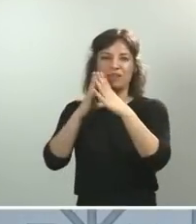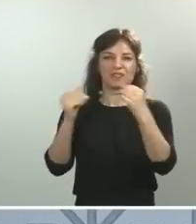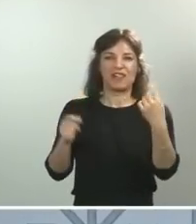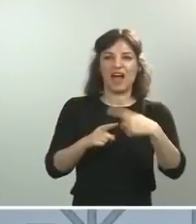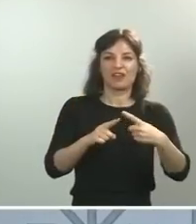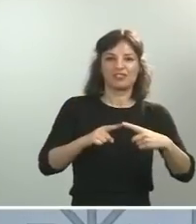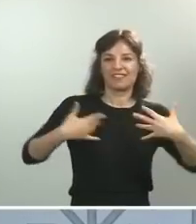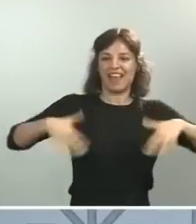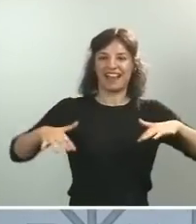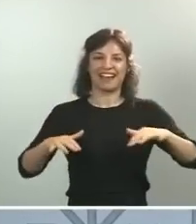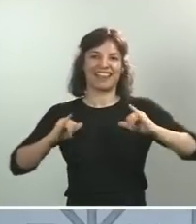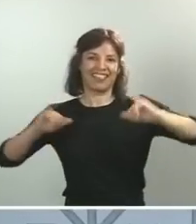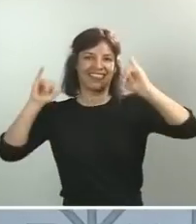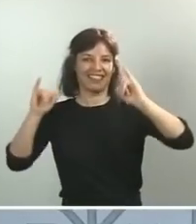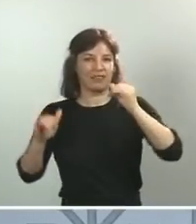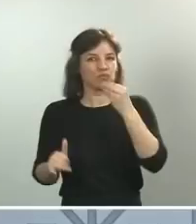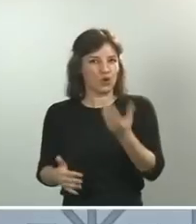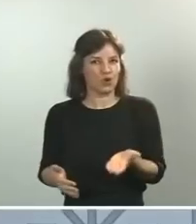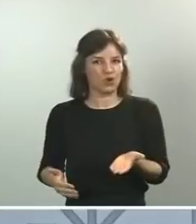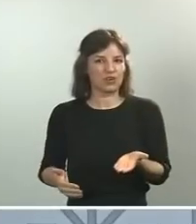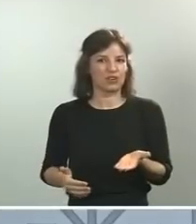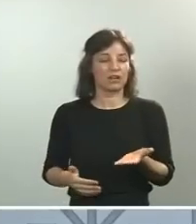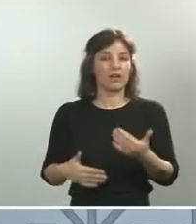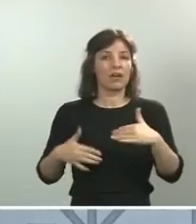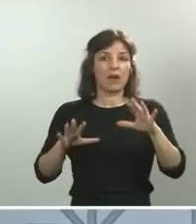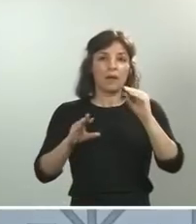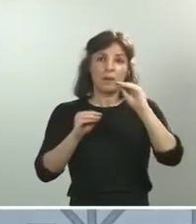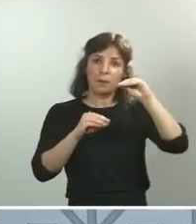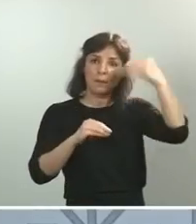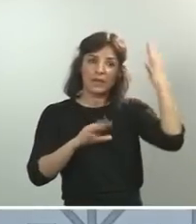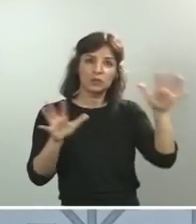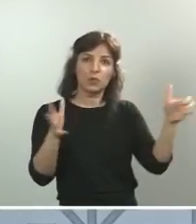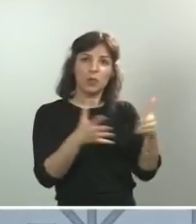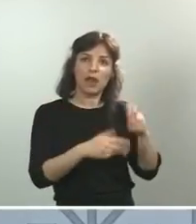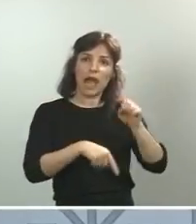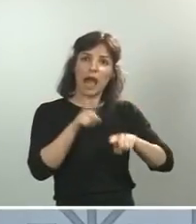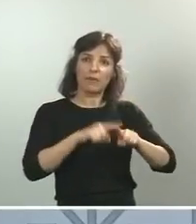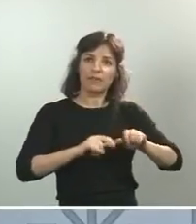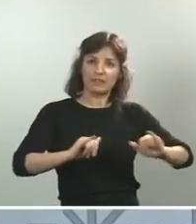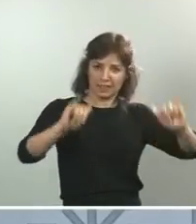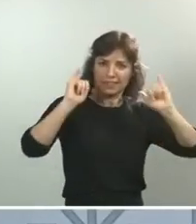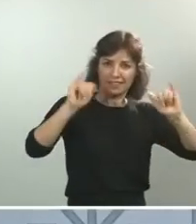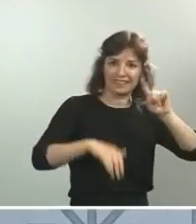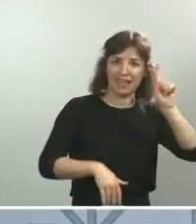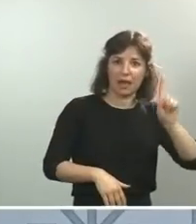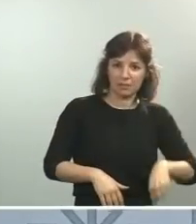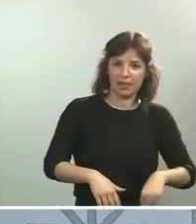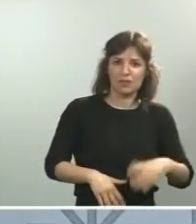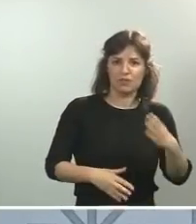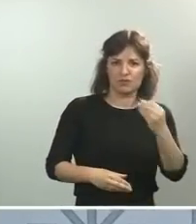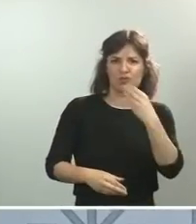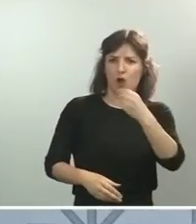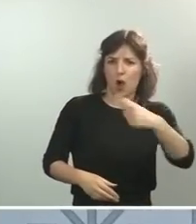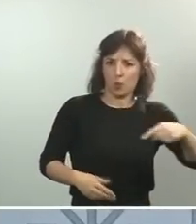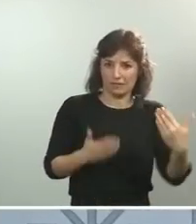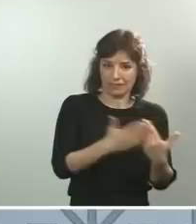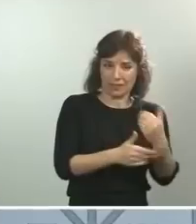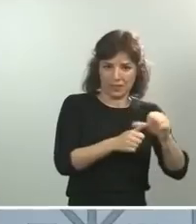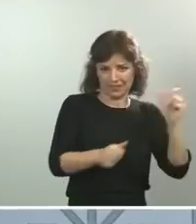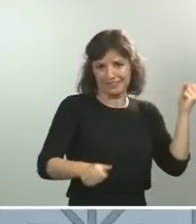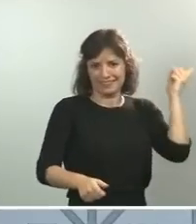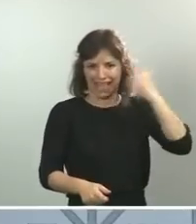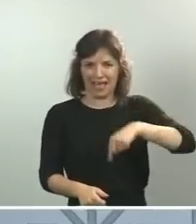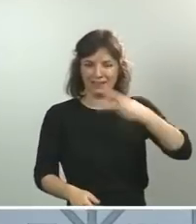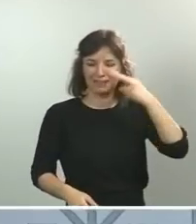bueno, aunque lo virtual también se pasa bien a veces, si no que lo pregunten a muchos jóvenes estos días, pero en cualquier caso,